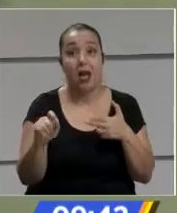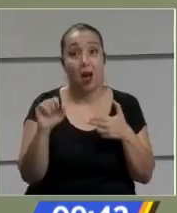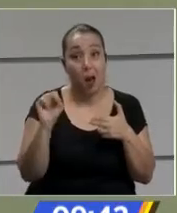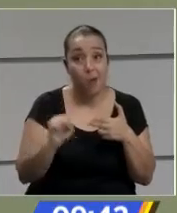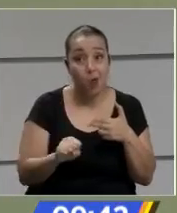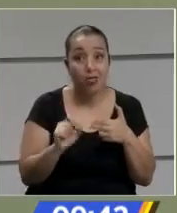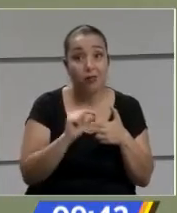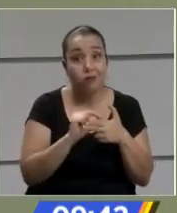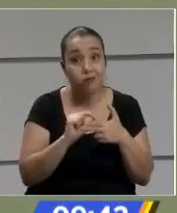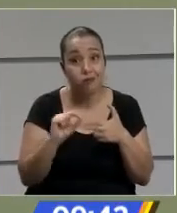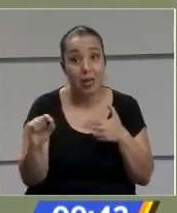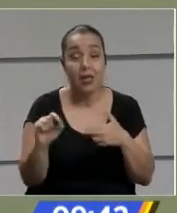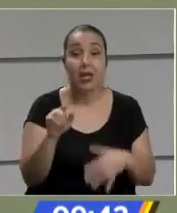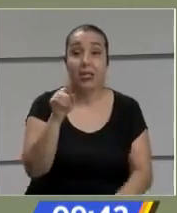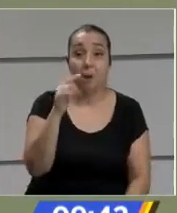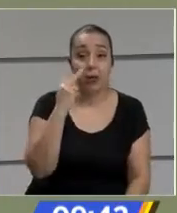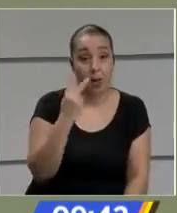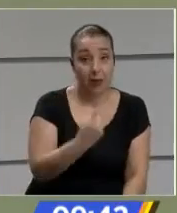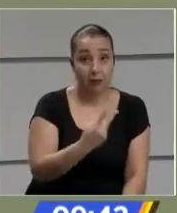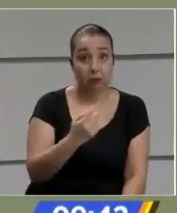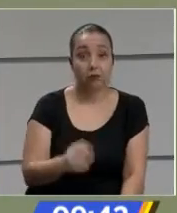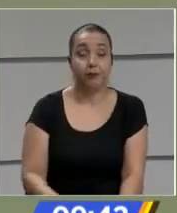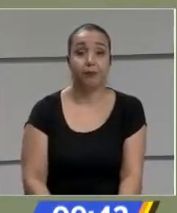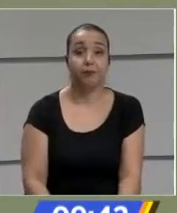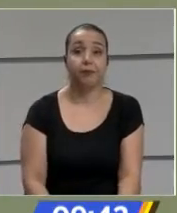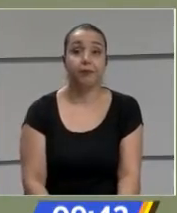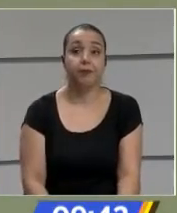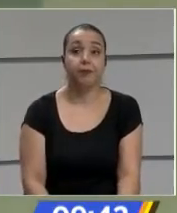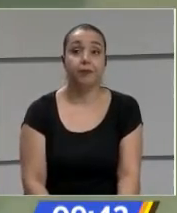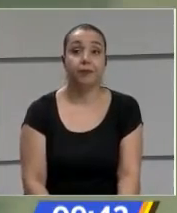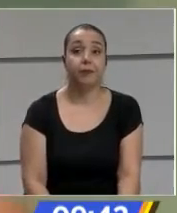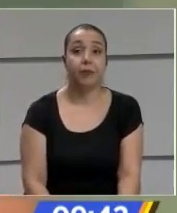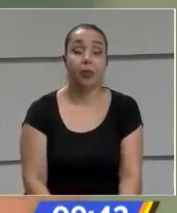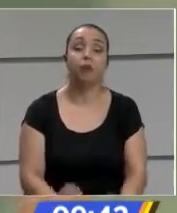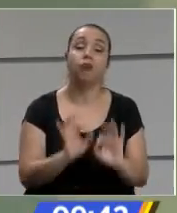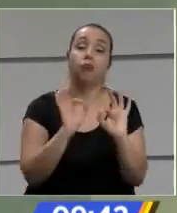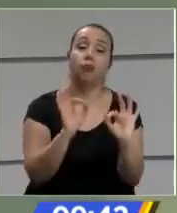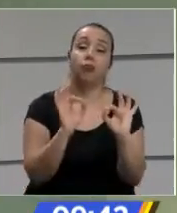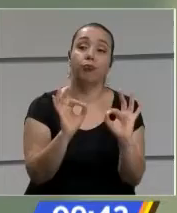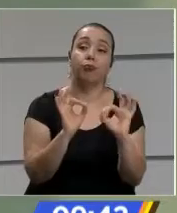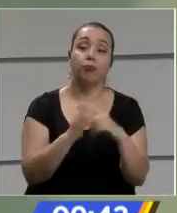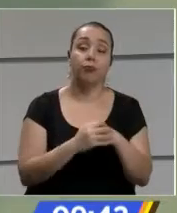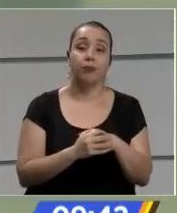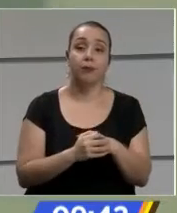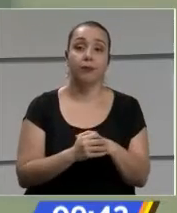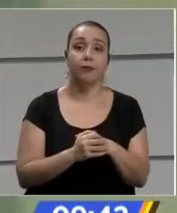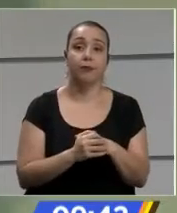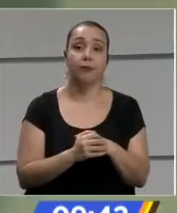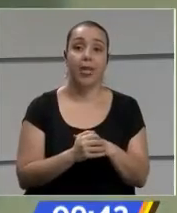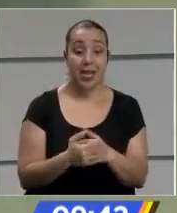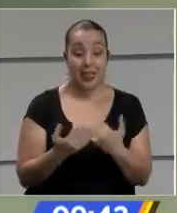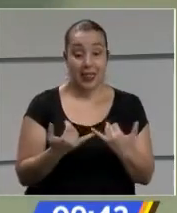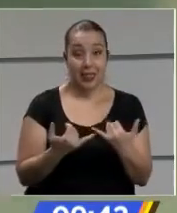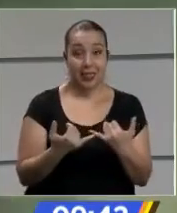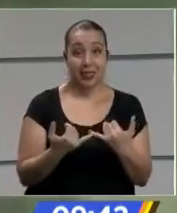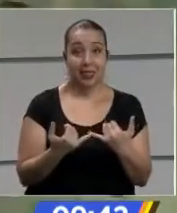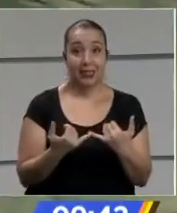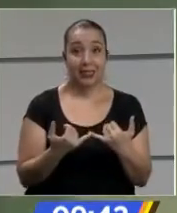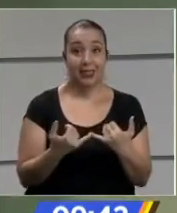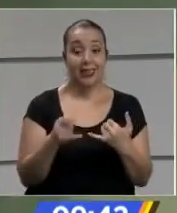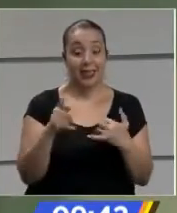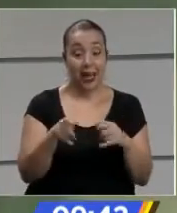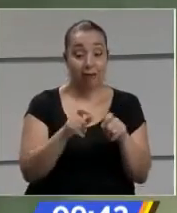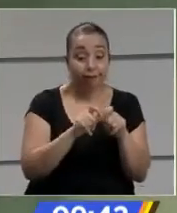manera vertical, que fue lo que Sergio hizo acá. Muy bien. Okay. Y a partir de